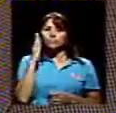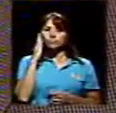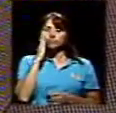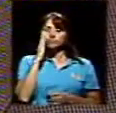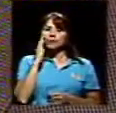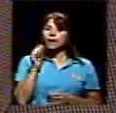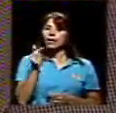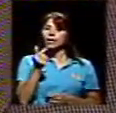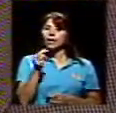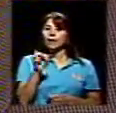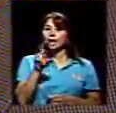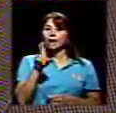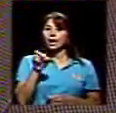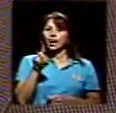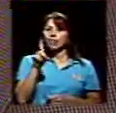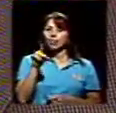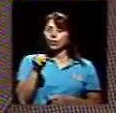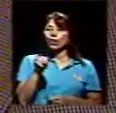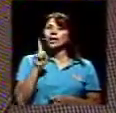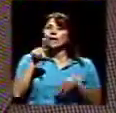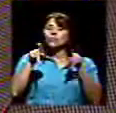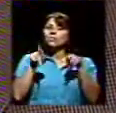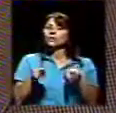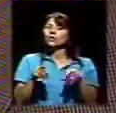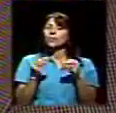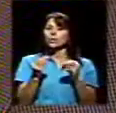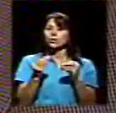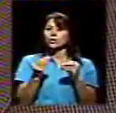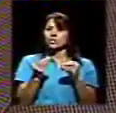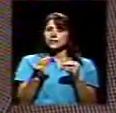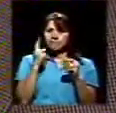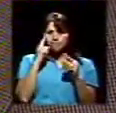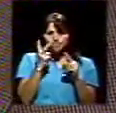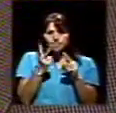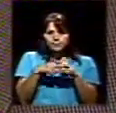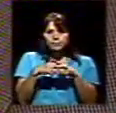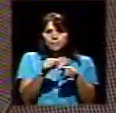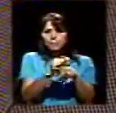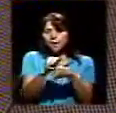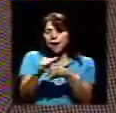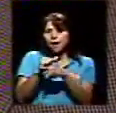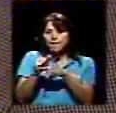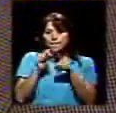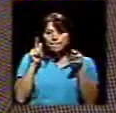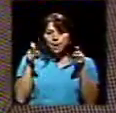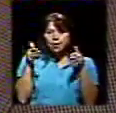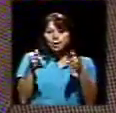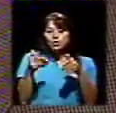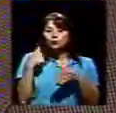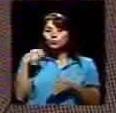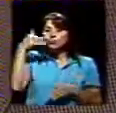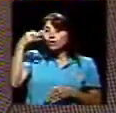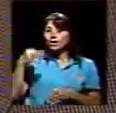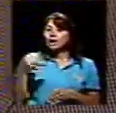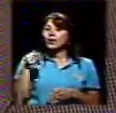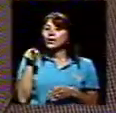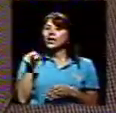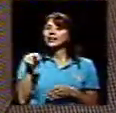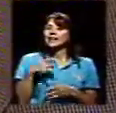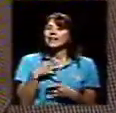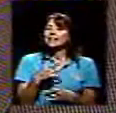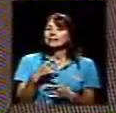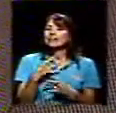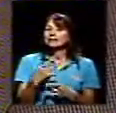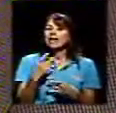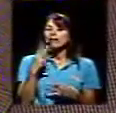Gerardo era un pragmático y entonces pienso que también estaría muy interesado en examinar cuáles son